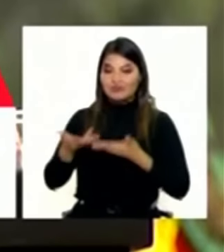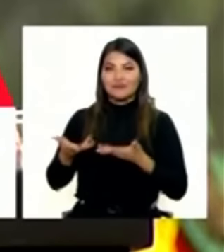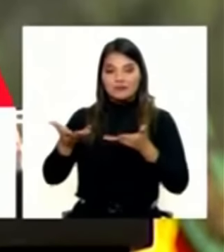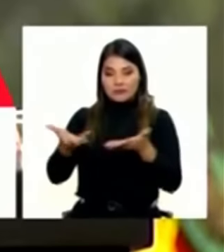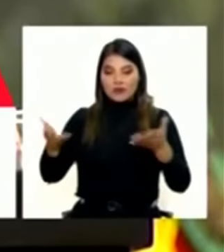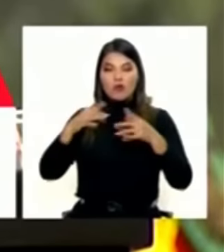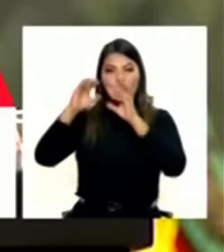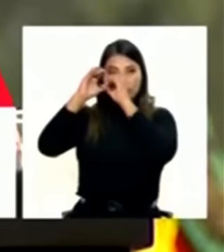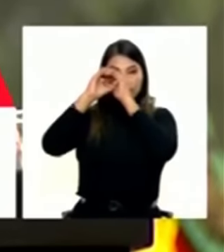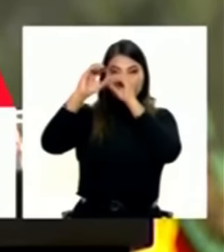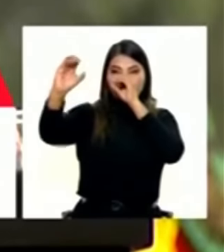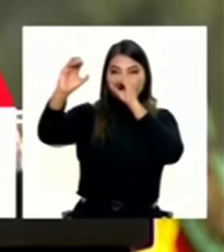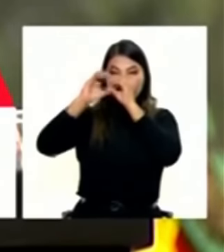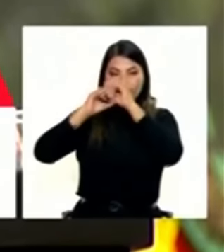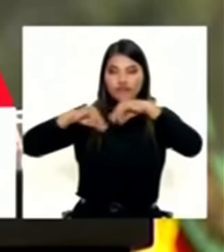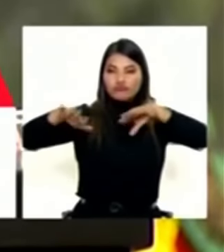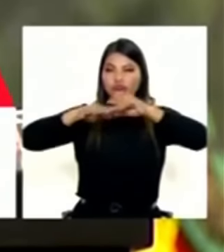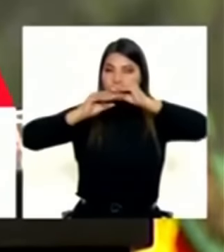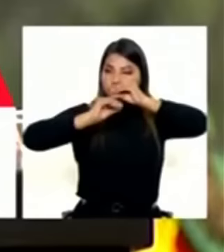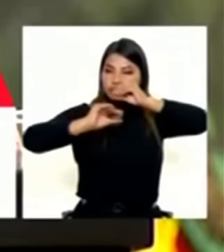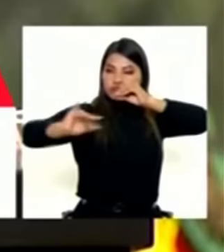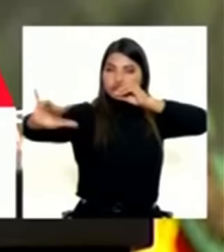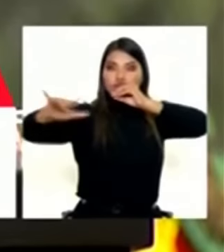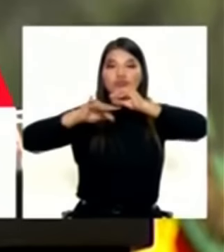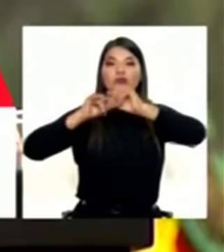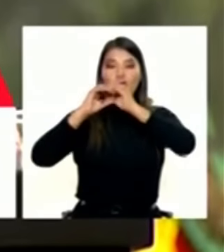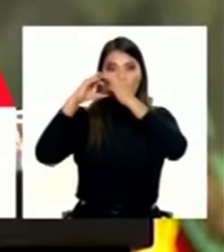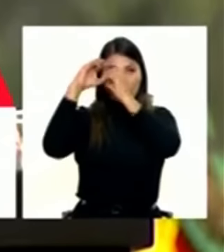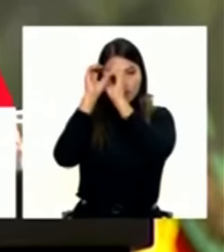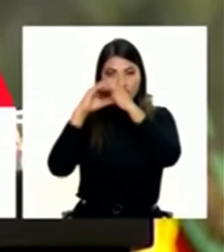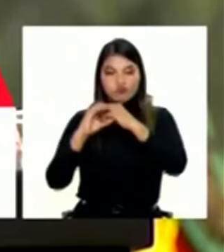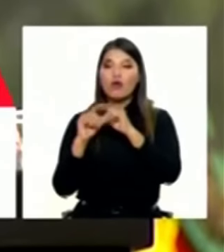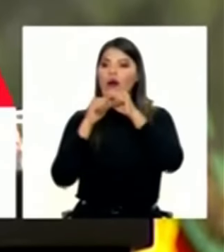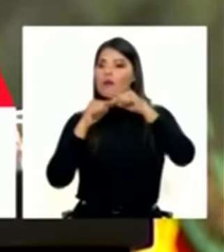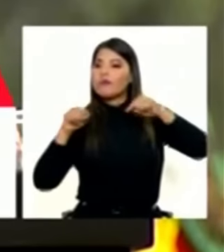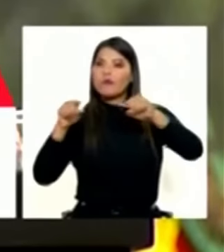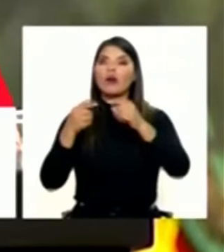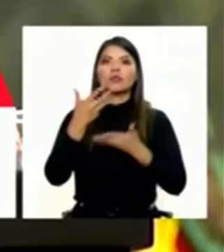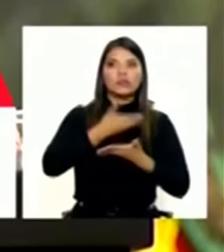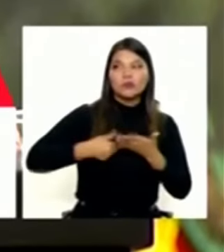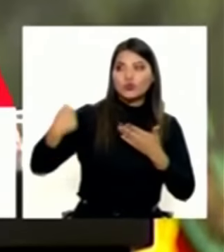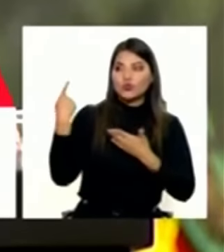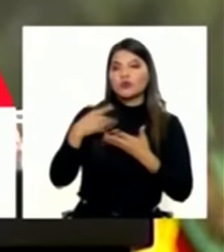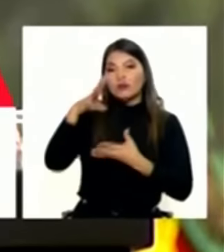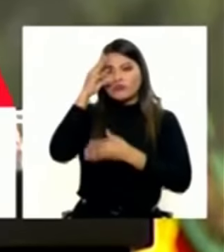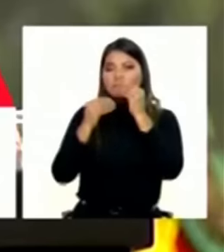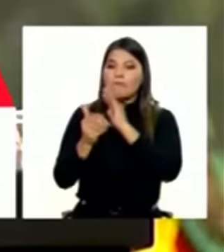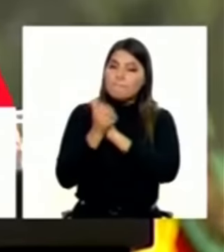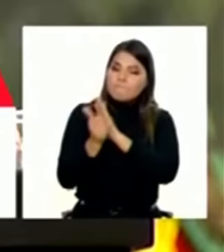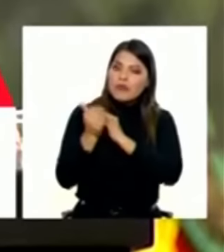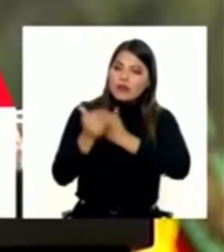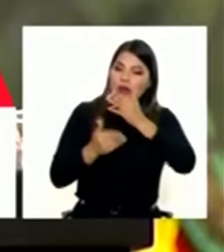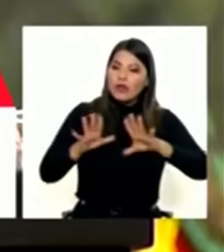un telescopio de exploración espacial que implicará nuevos retos en la preparación y calificación